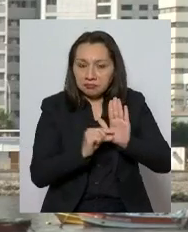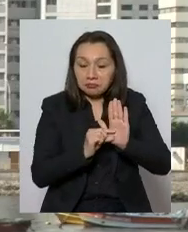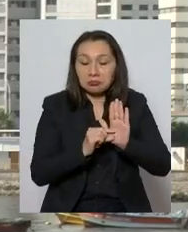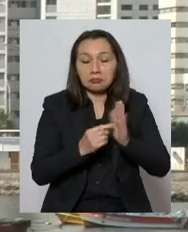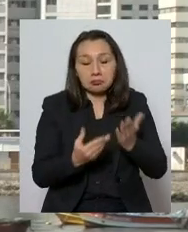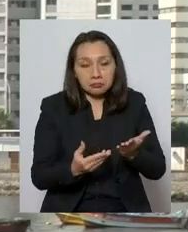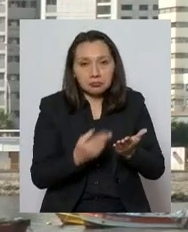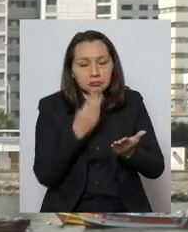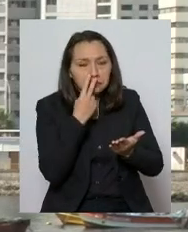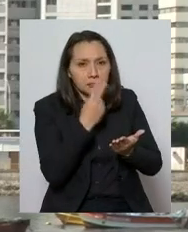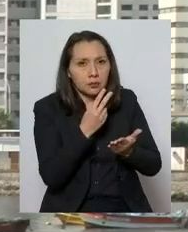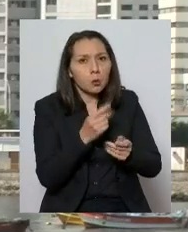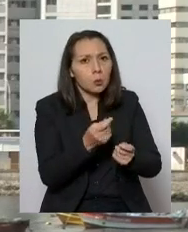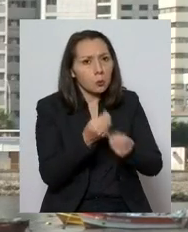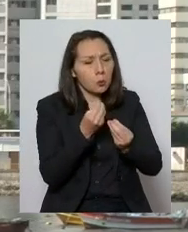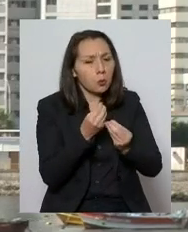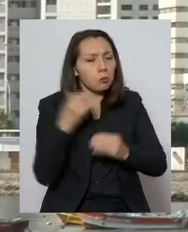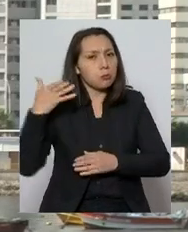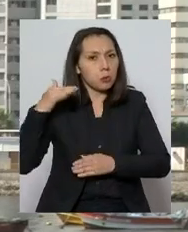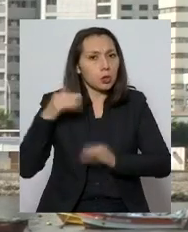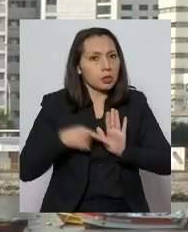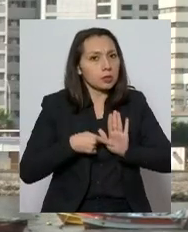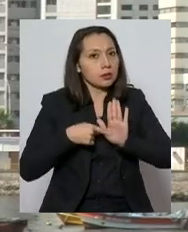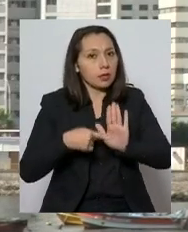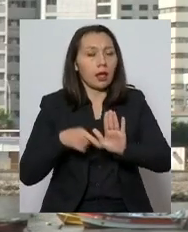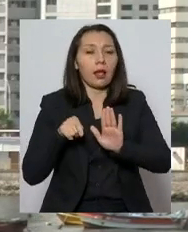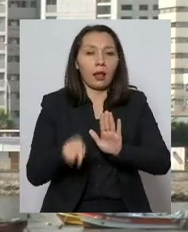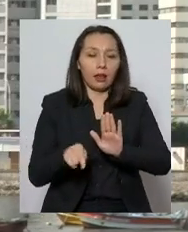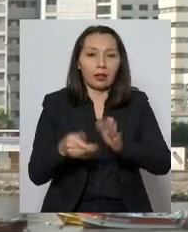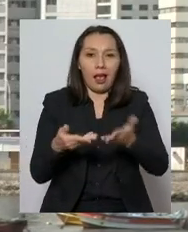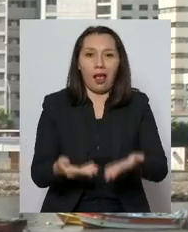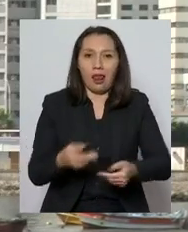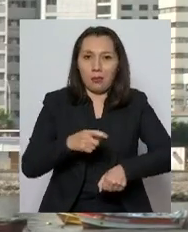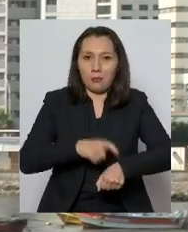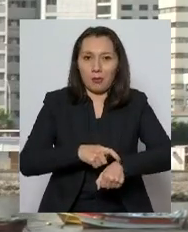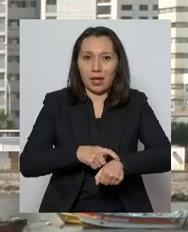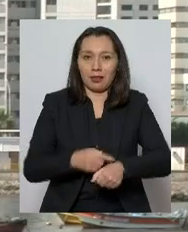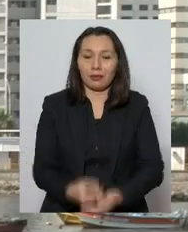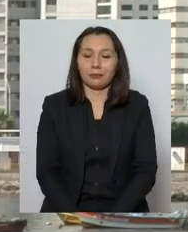parecen de extraordinaria relevancia en este momento.